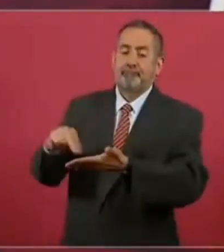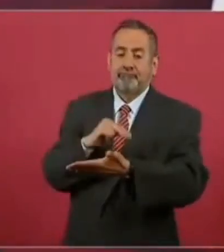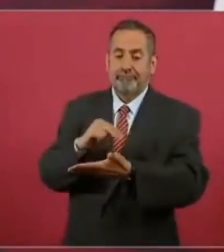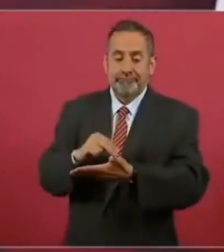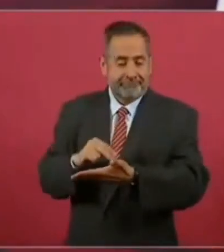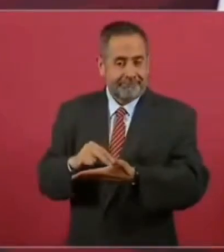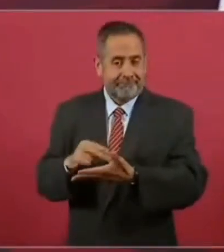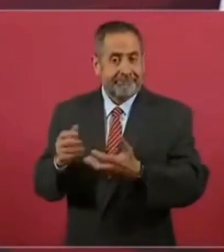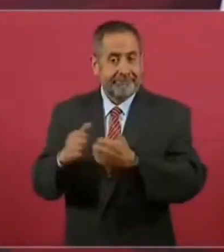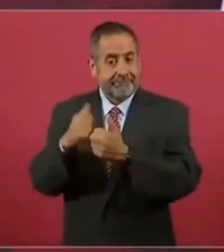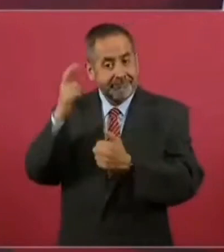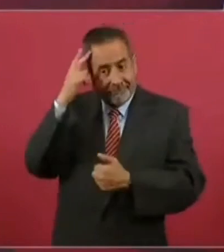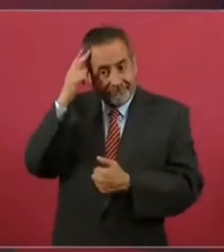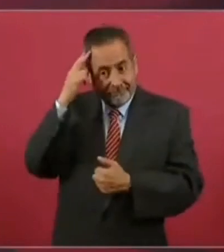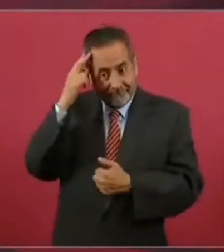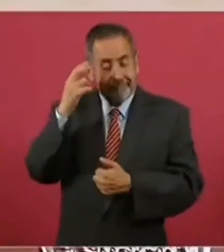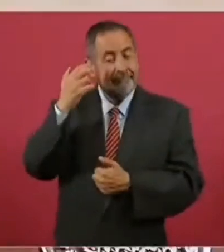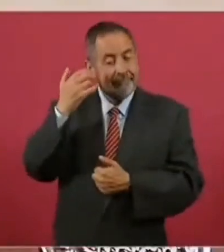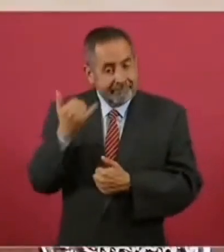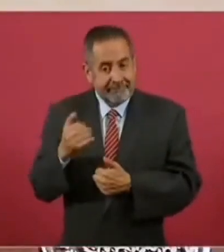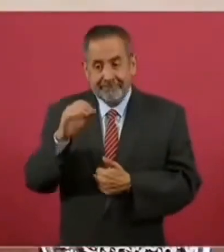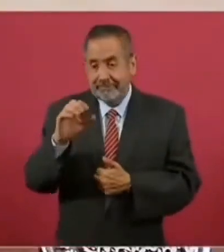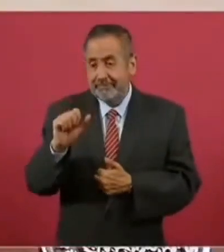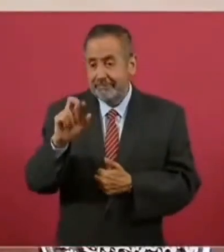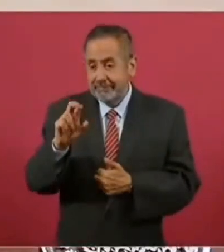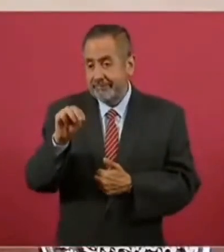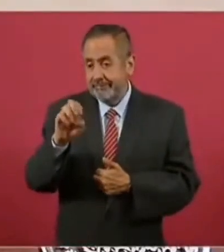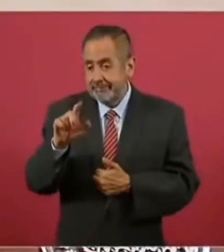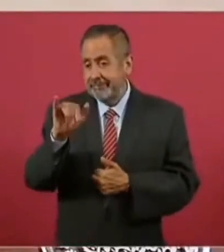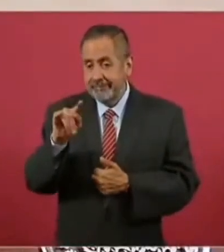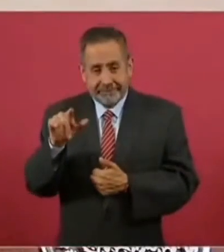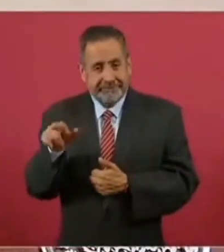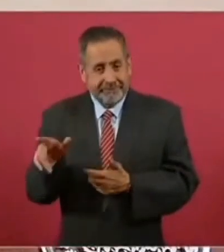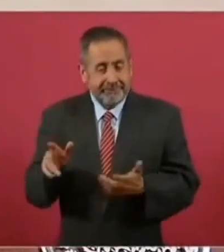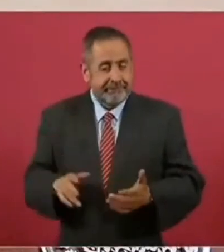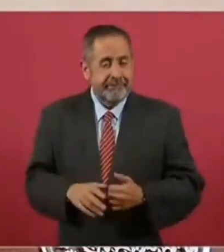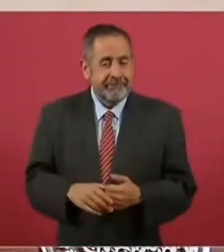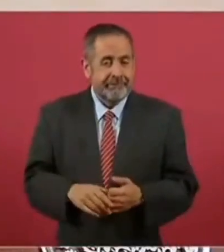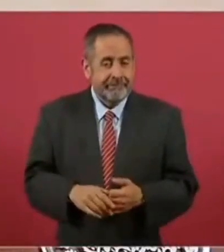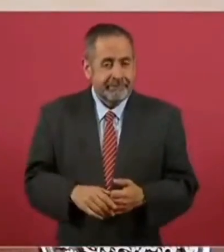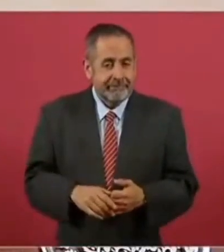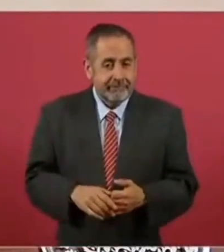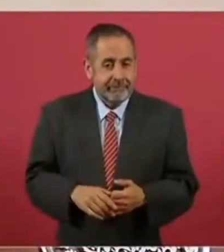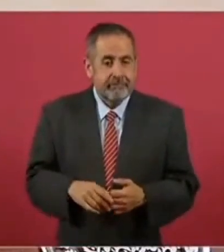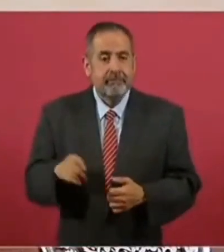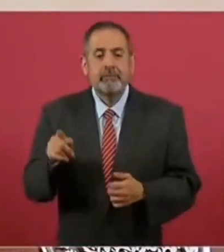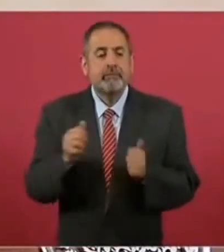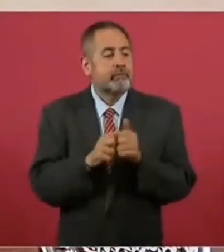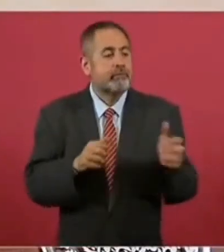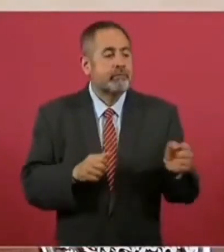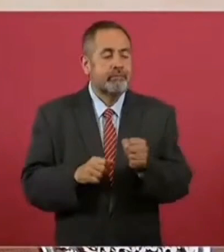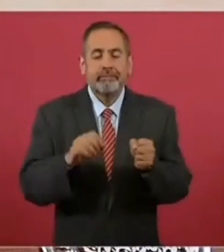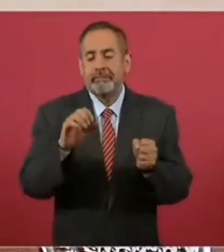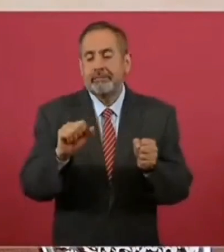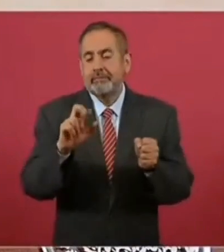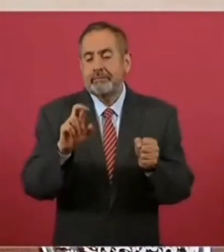testigo de la boda de Porfirio con Carmelita. Es el testigo de Carmelita